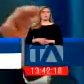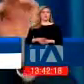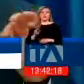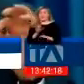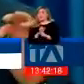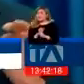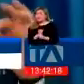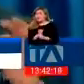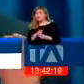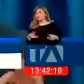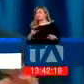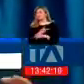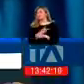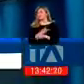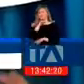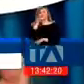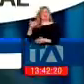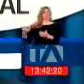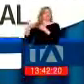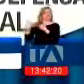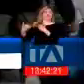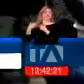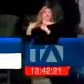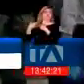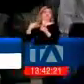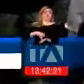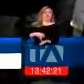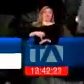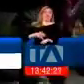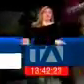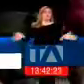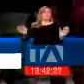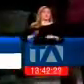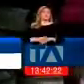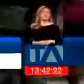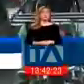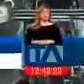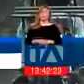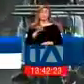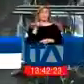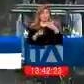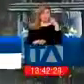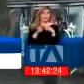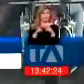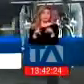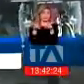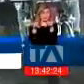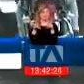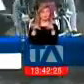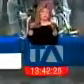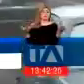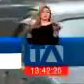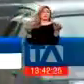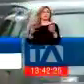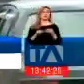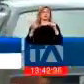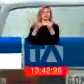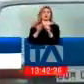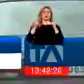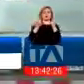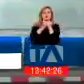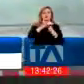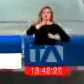sería pusilánimes, irresponsables, cobardes. Y agregó que no se puede permitir que a nombre de la resistencia